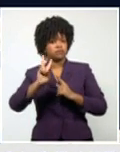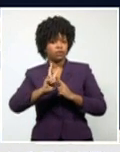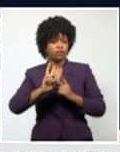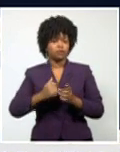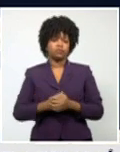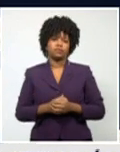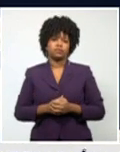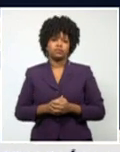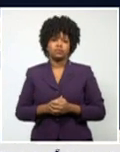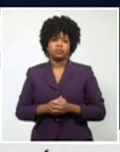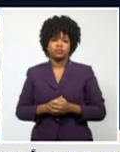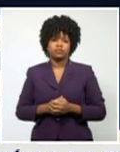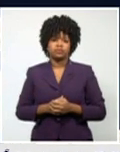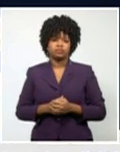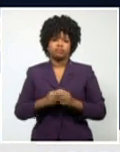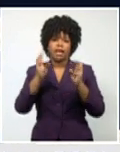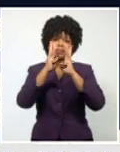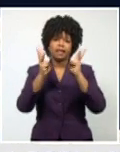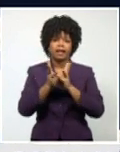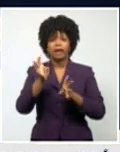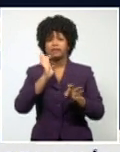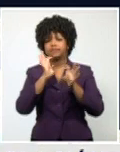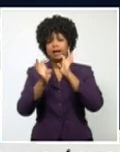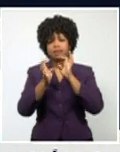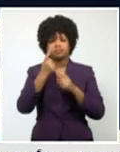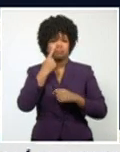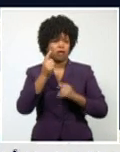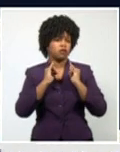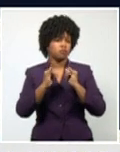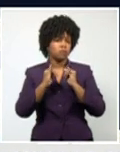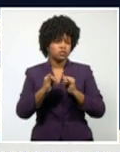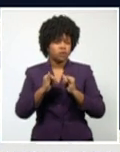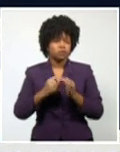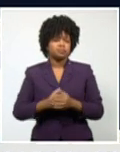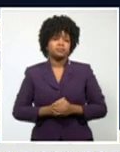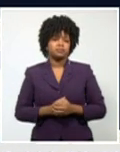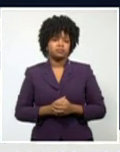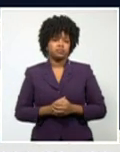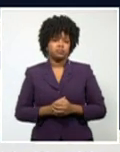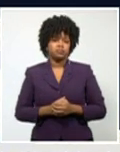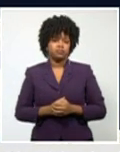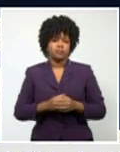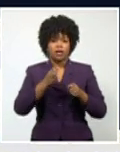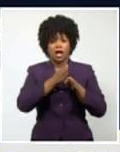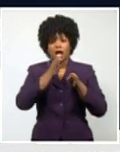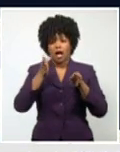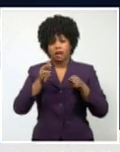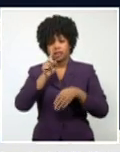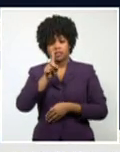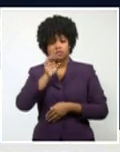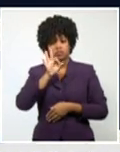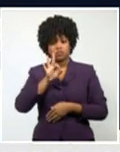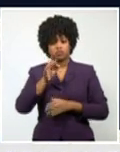en varias publicaciones, en los noticieros, por Telesur, hasta el 18 de mayo se mantienen